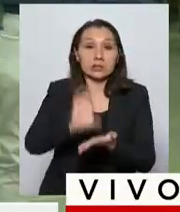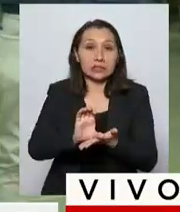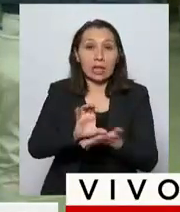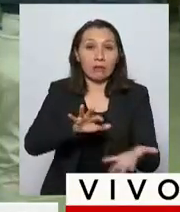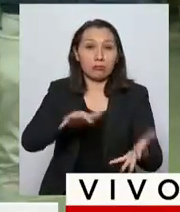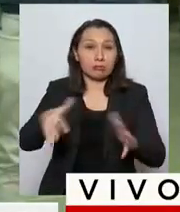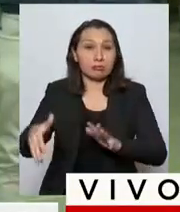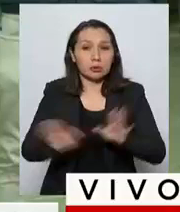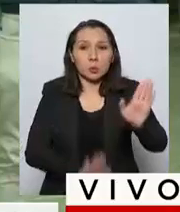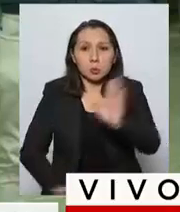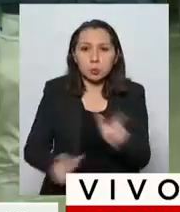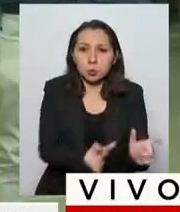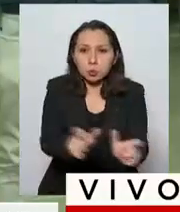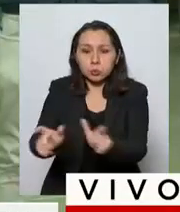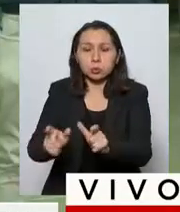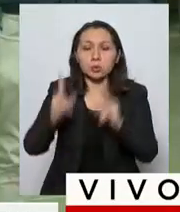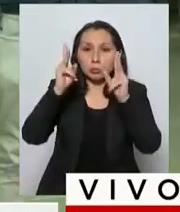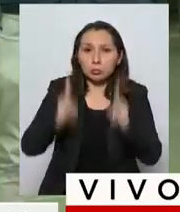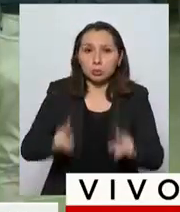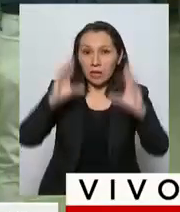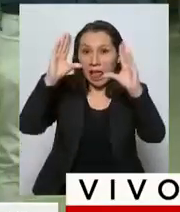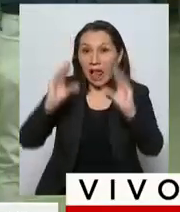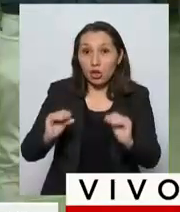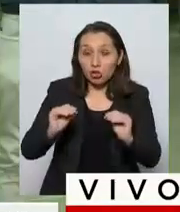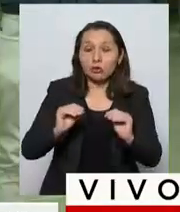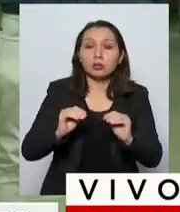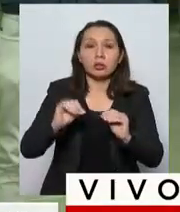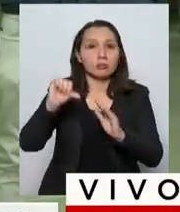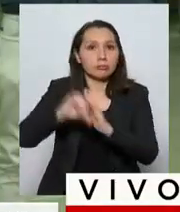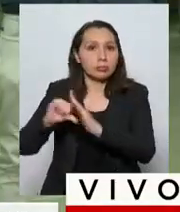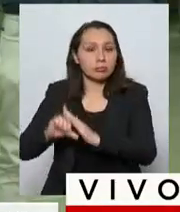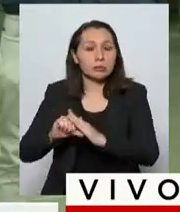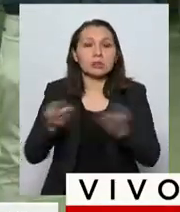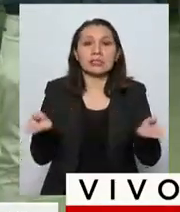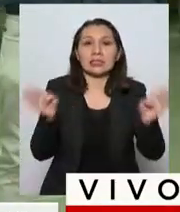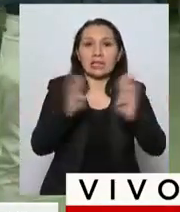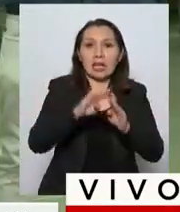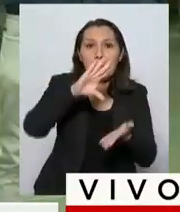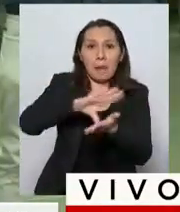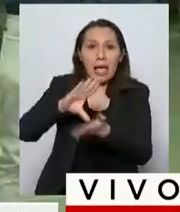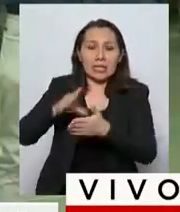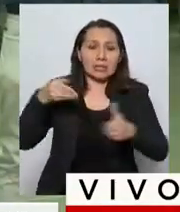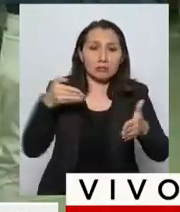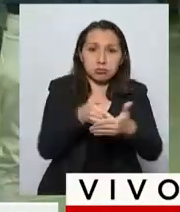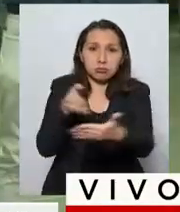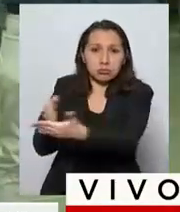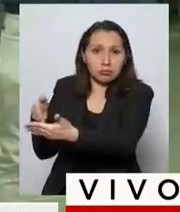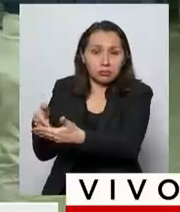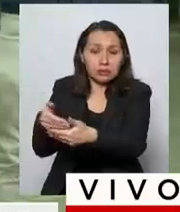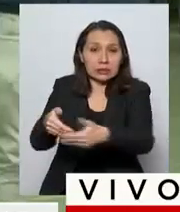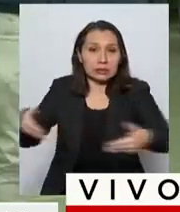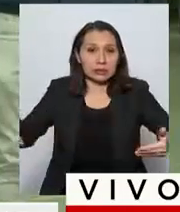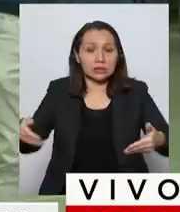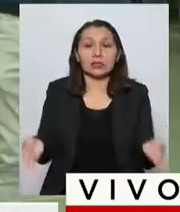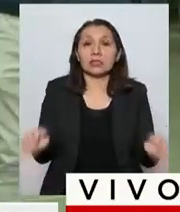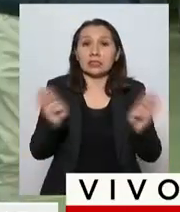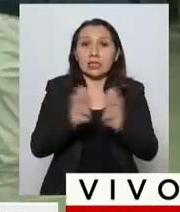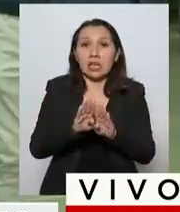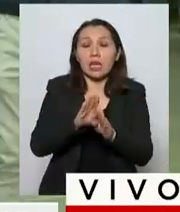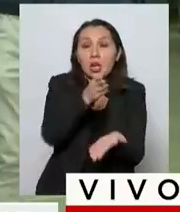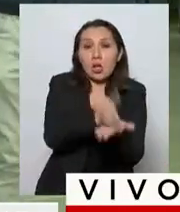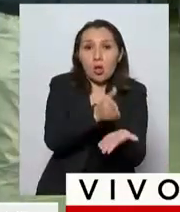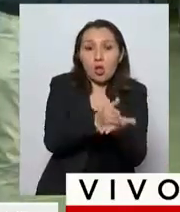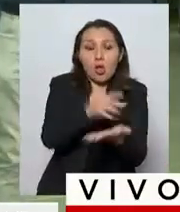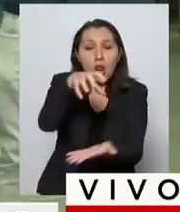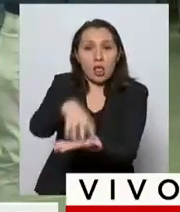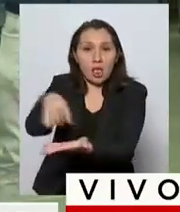catástrofe, el toque de queda a nivel nacional, el cierre de fronteras, el cierre de los establecimientos